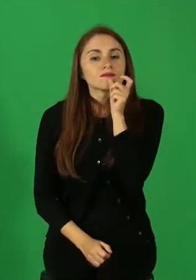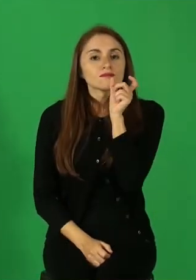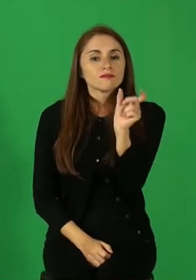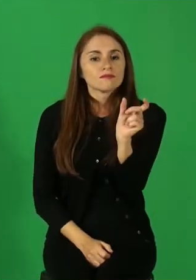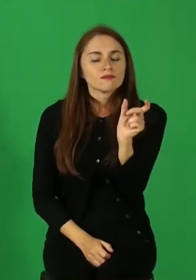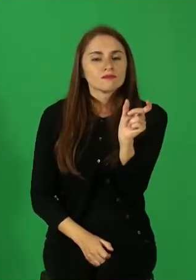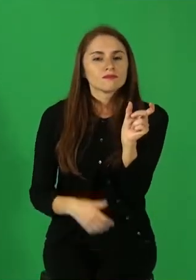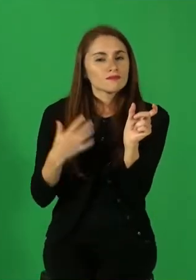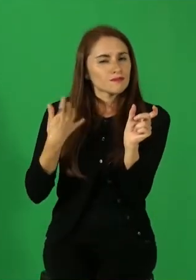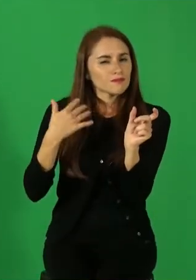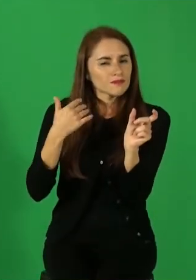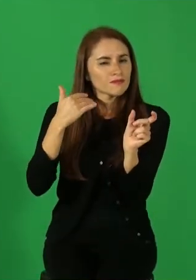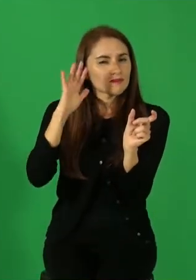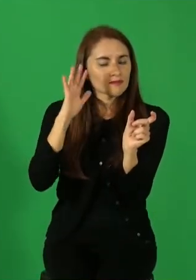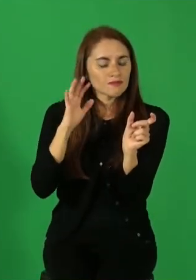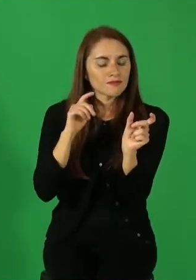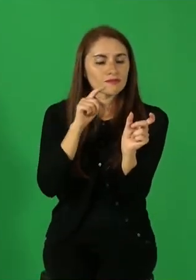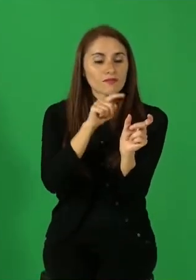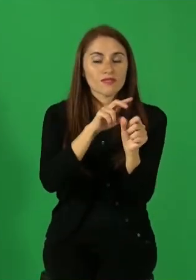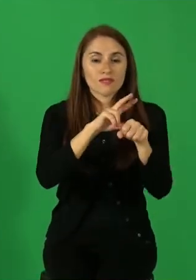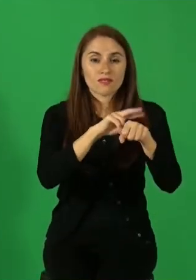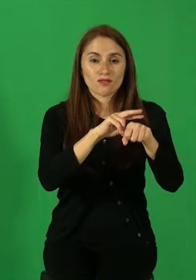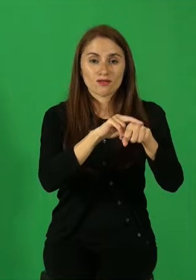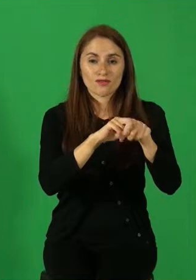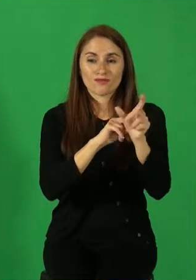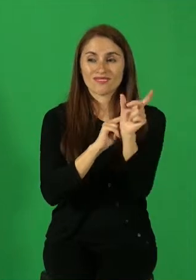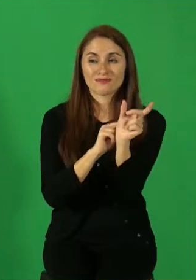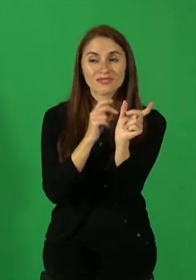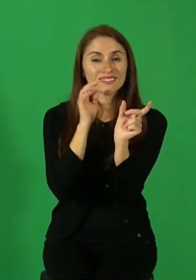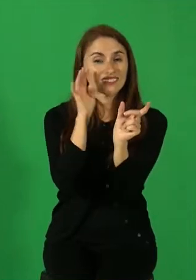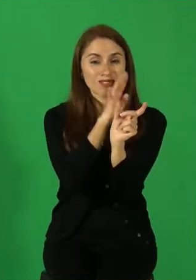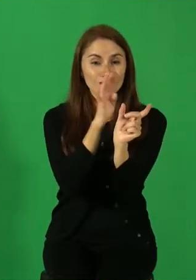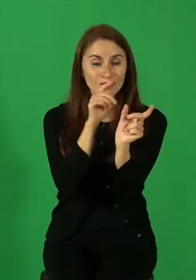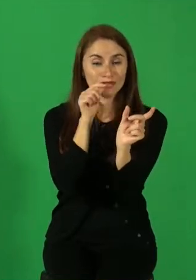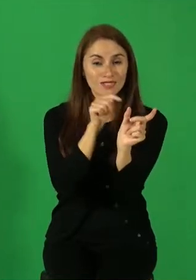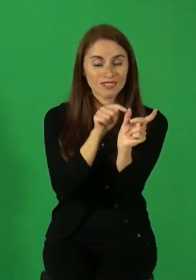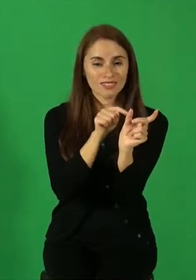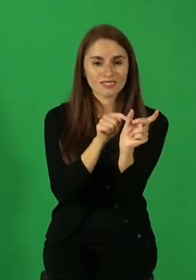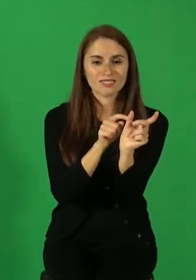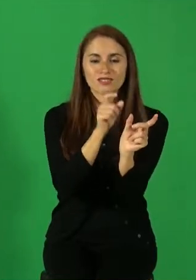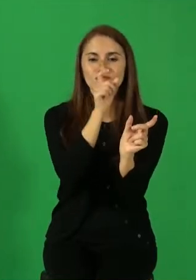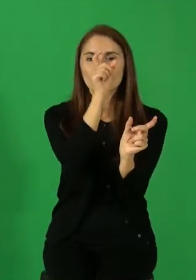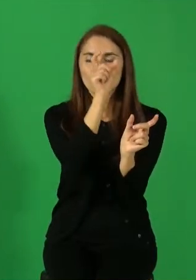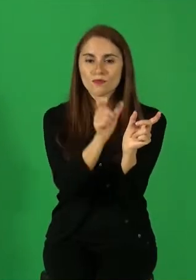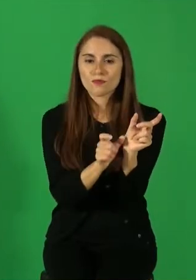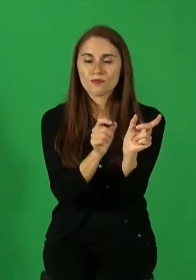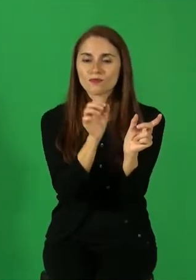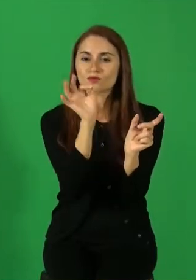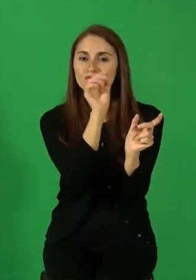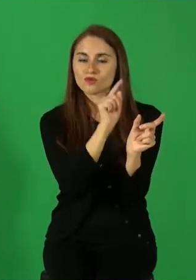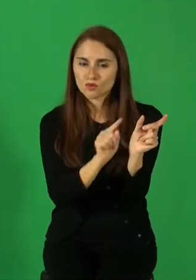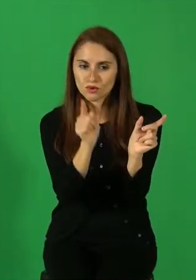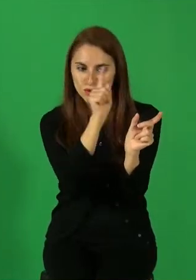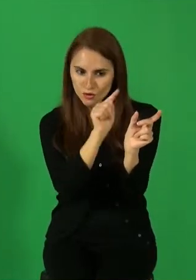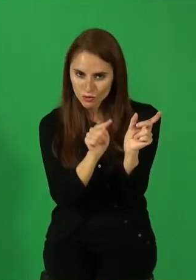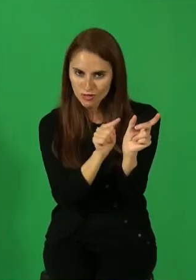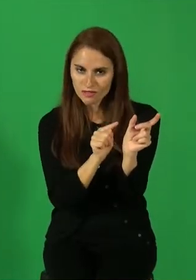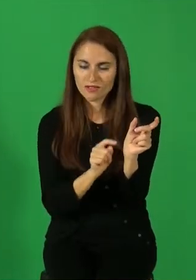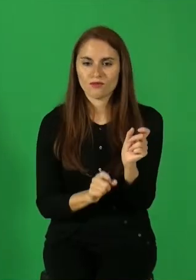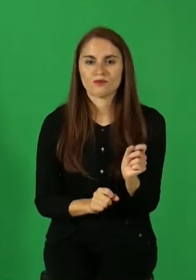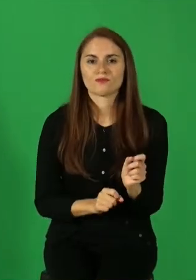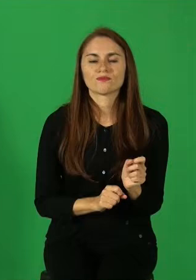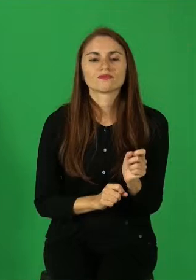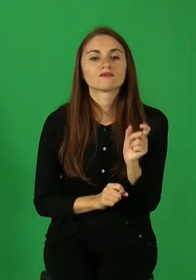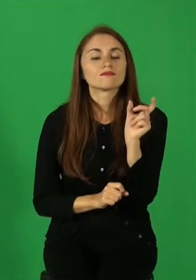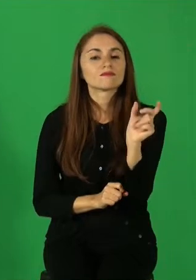del sujeto, los médicos, está destacada, ¿no es cierto?, que es un sustantivo. En este caso,